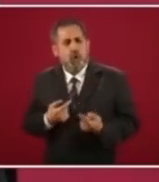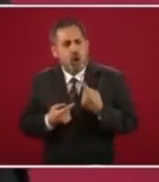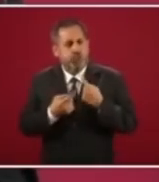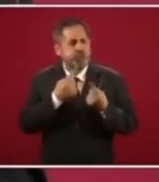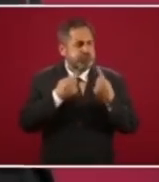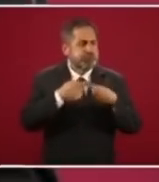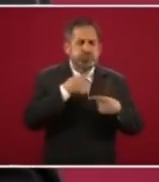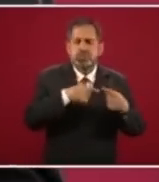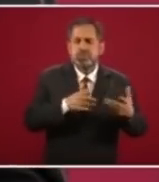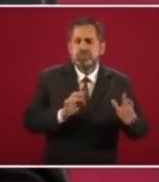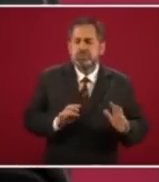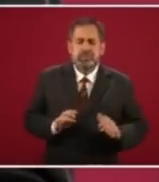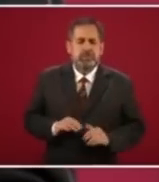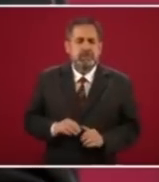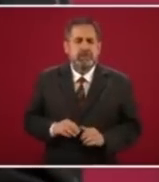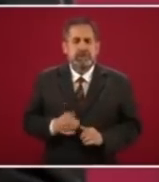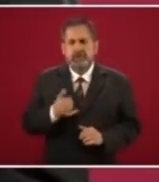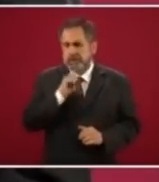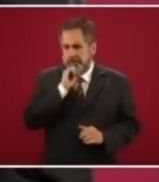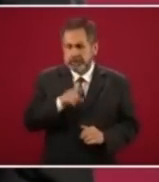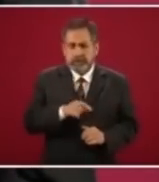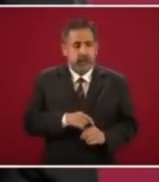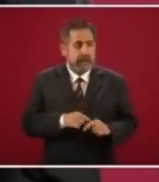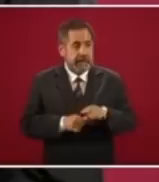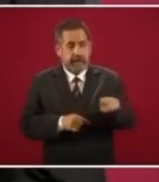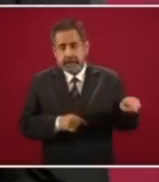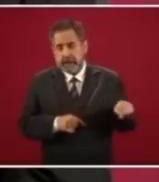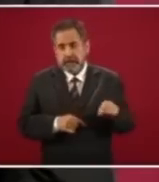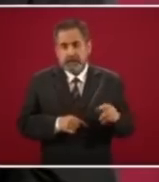del país, y ellos